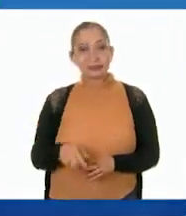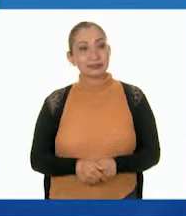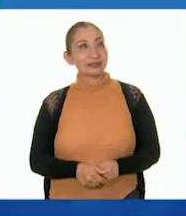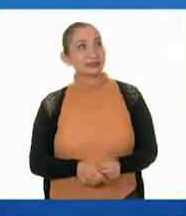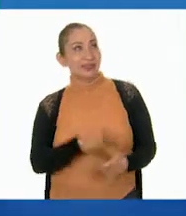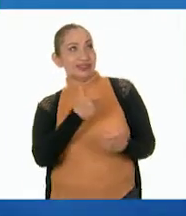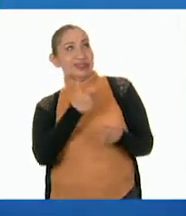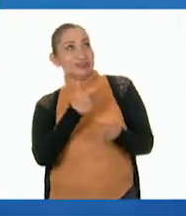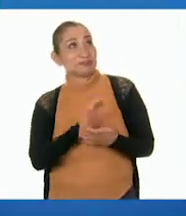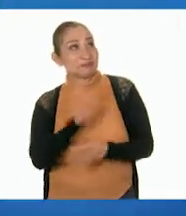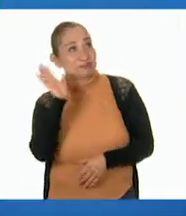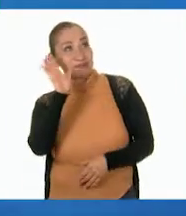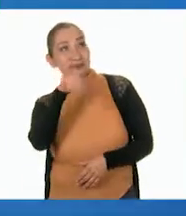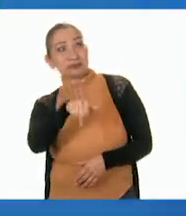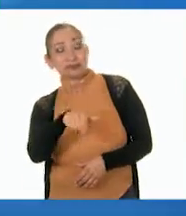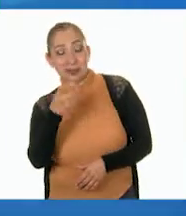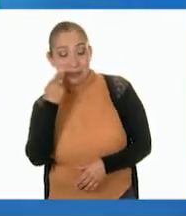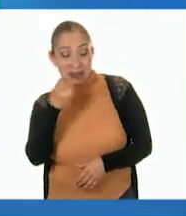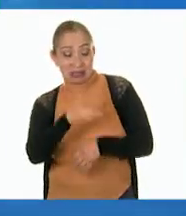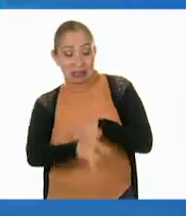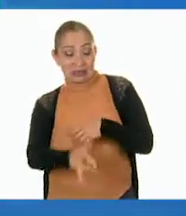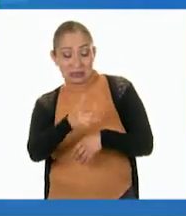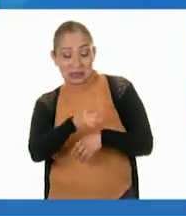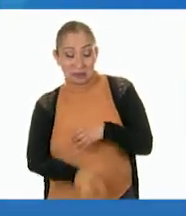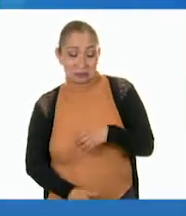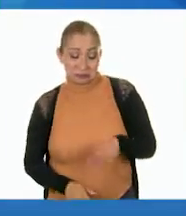se rió, agarró su queso,